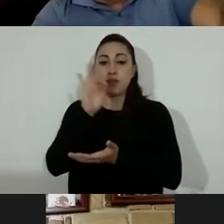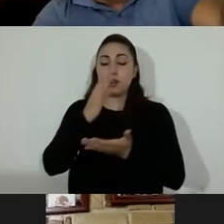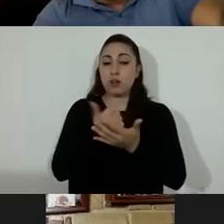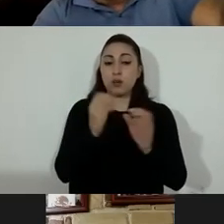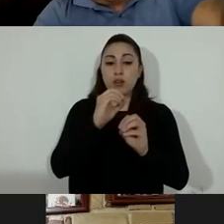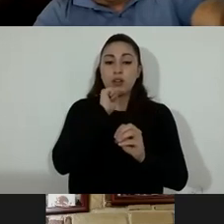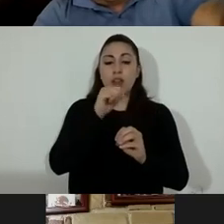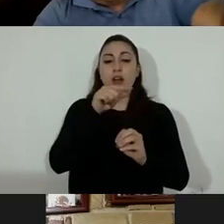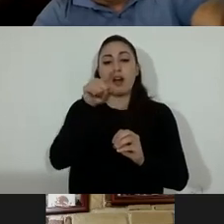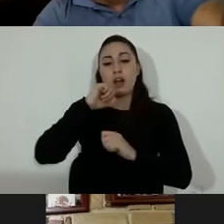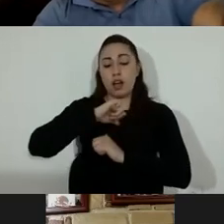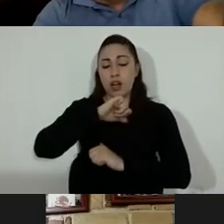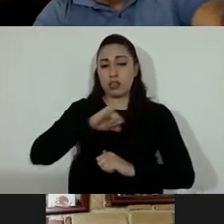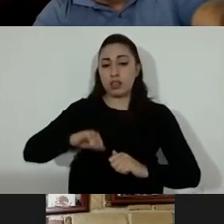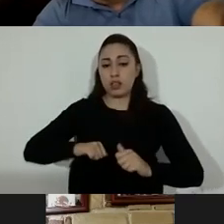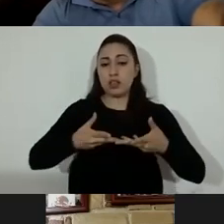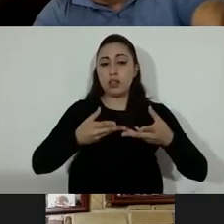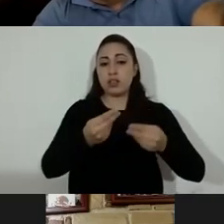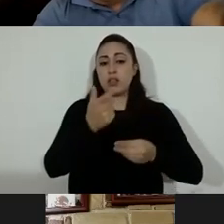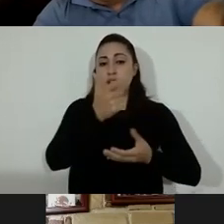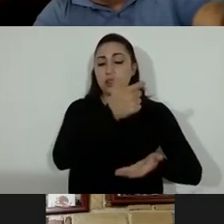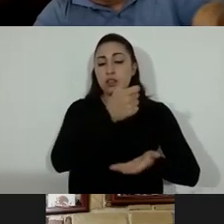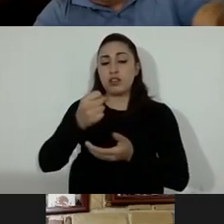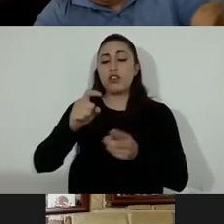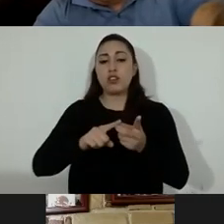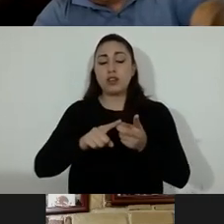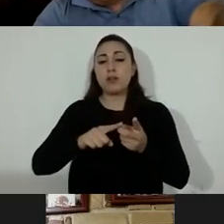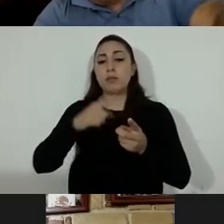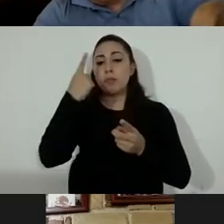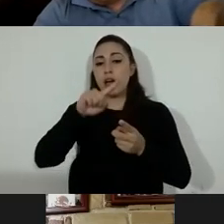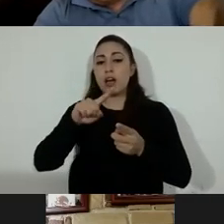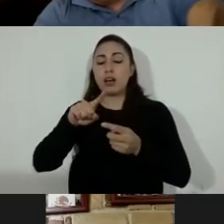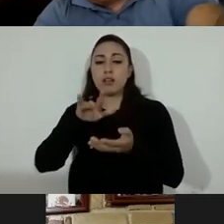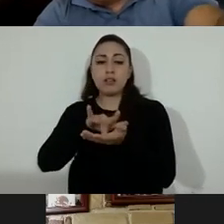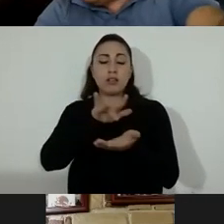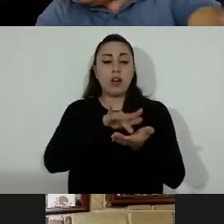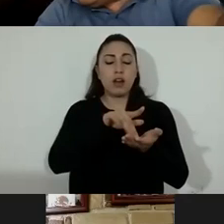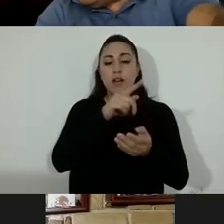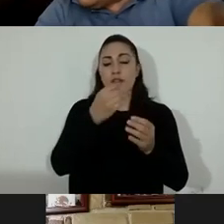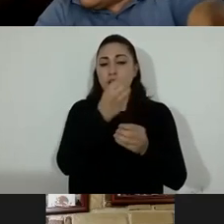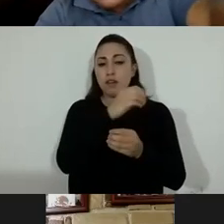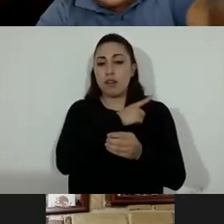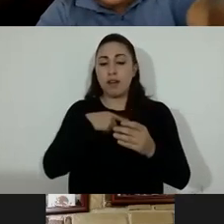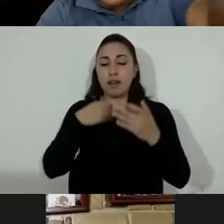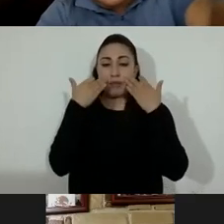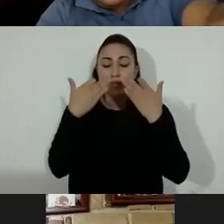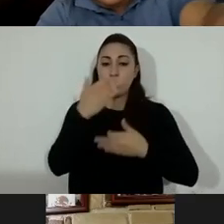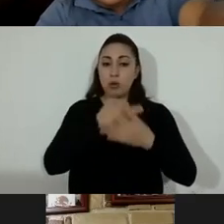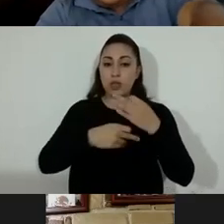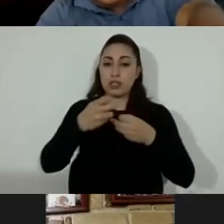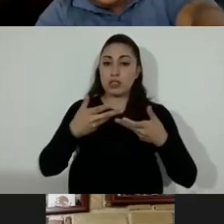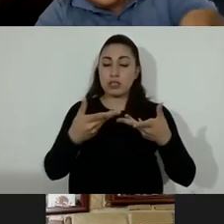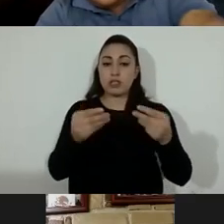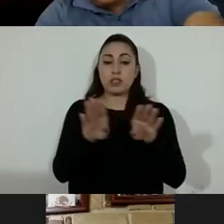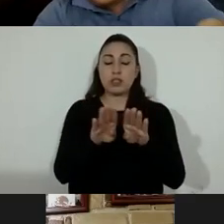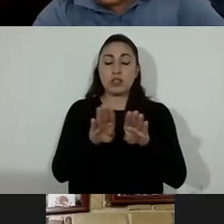Los casos donde por cuestiones de la propia autonomía de las alcaldías existan trabajos o proyectos realizados por